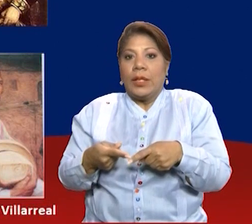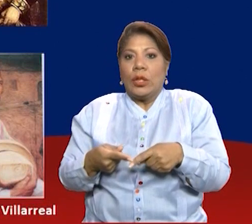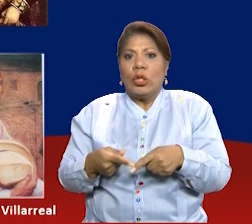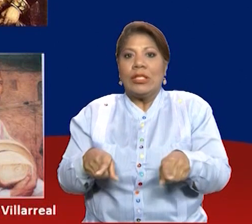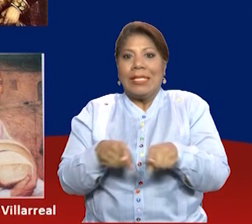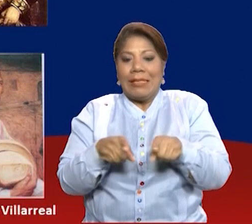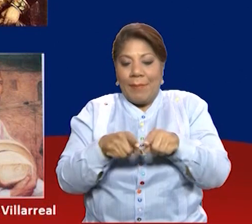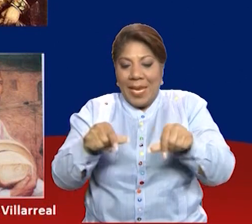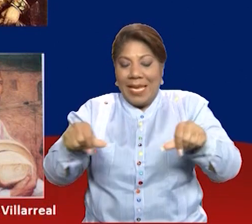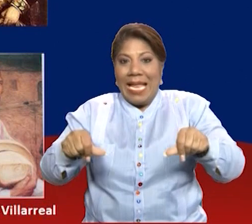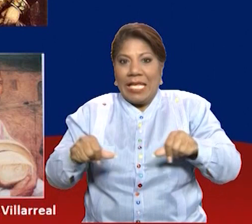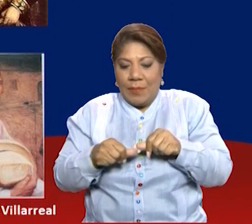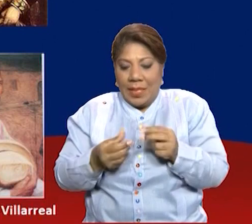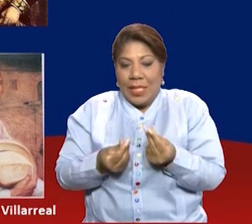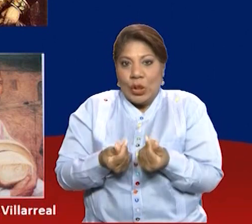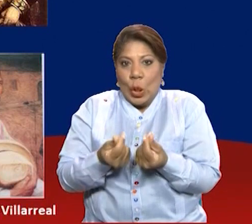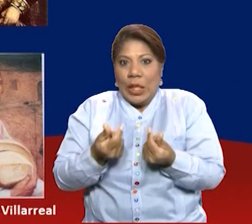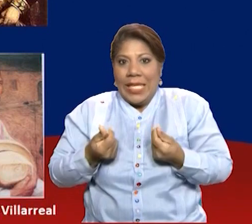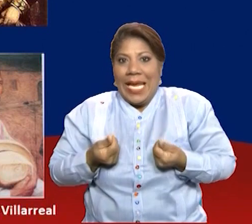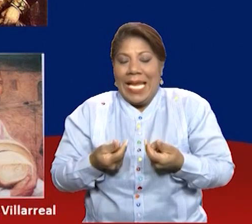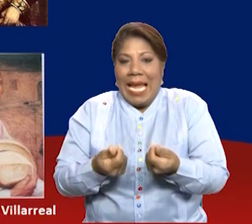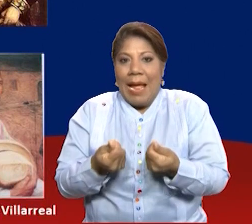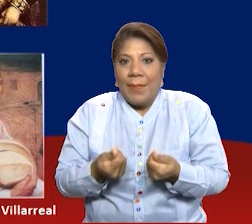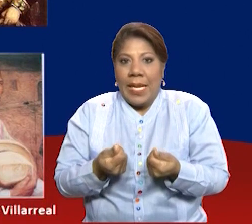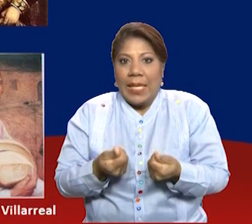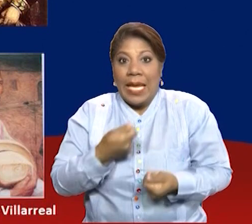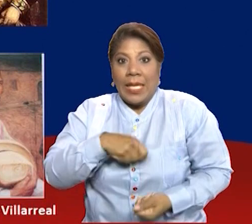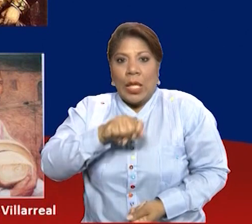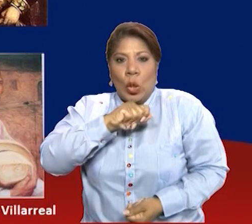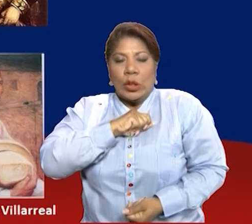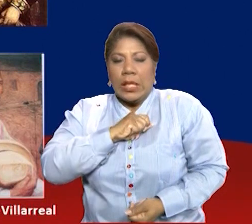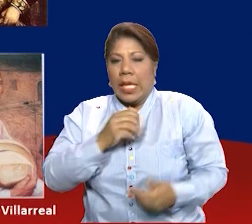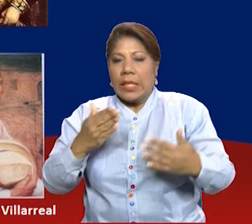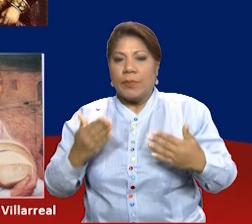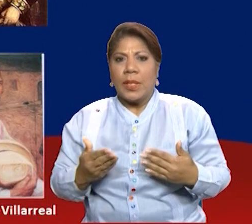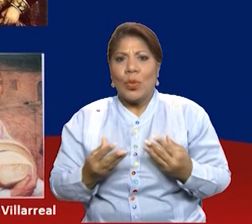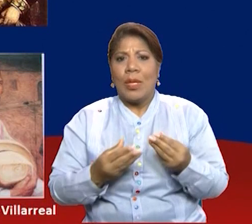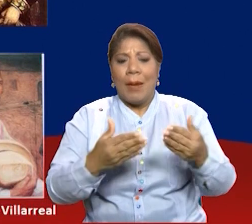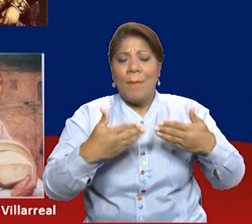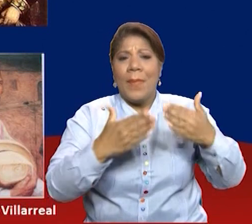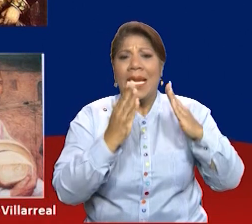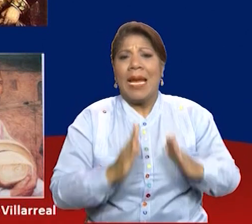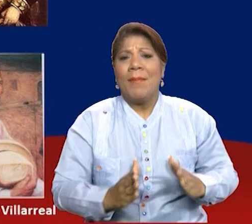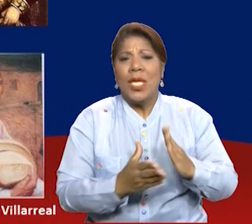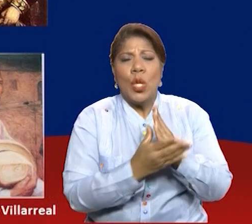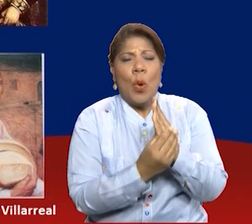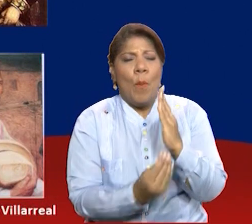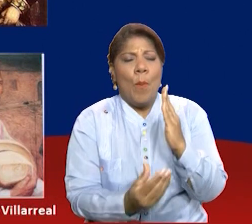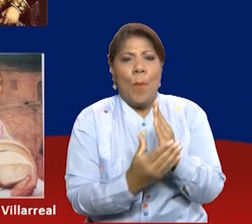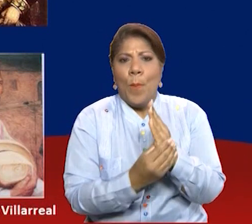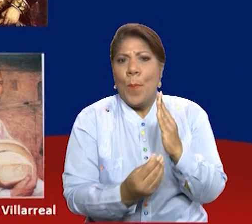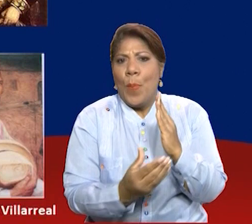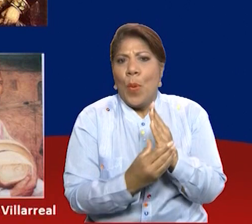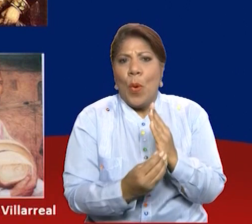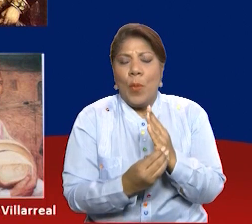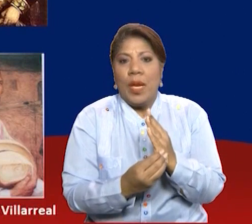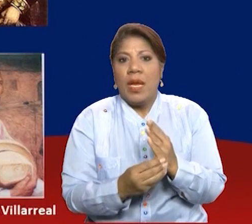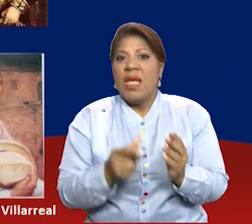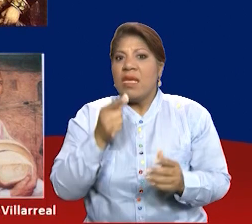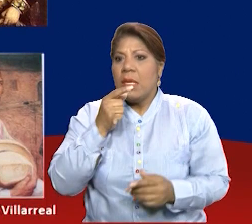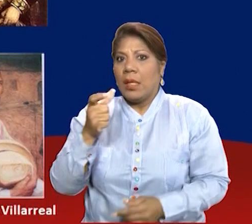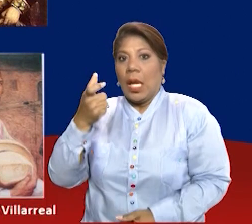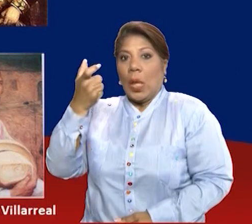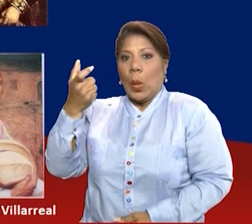mala administración había en aquel entonces, pobreza, y privilegios de la clase alta.